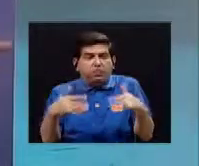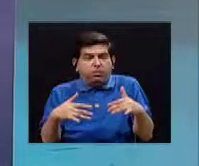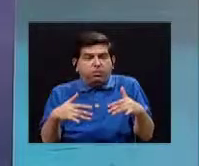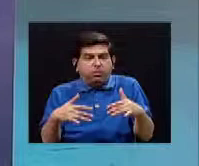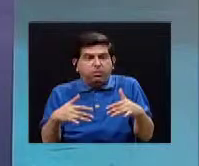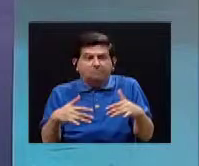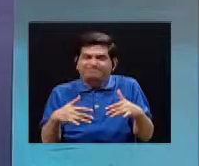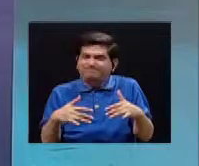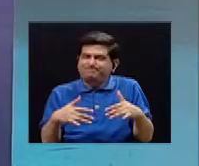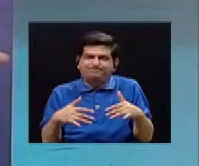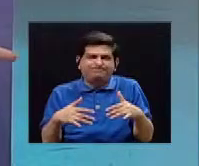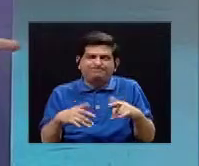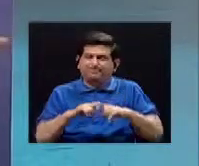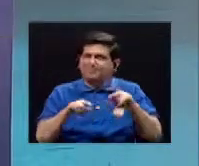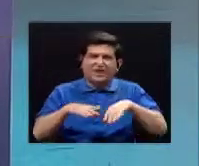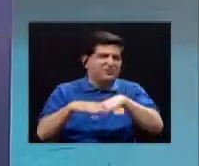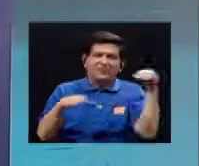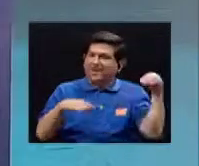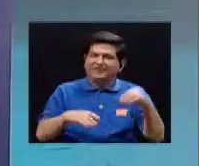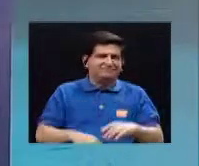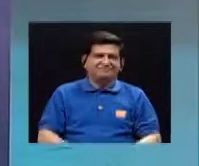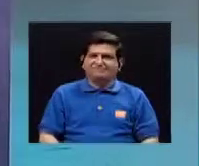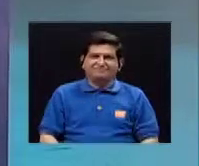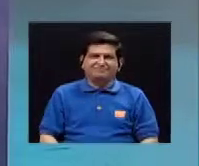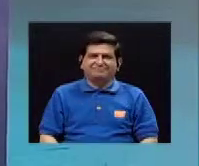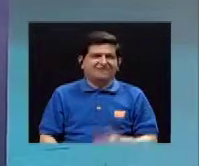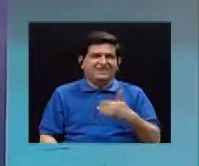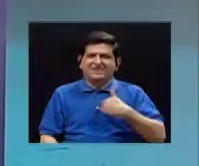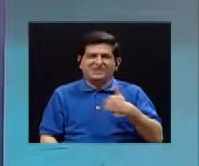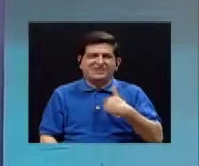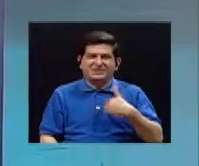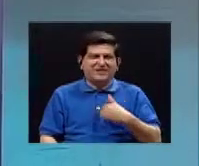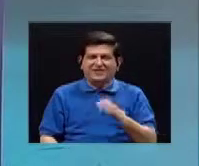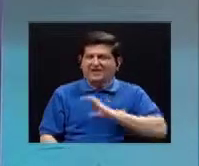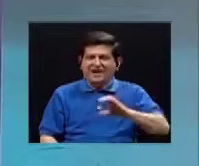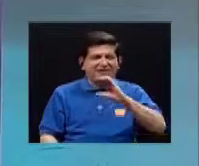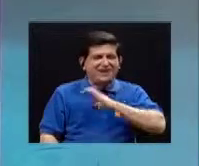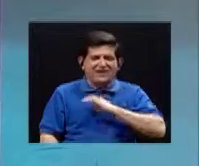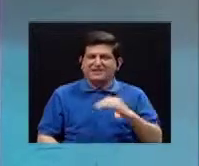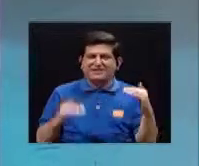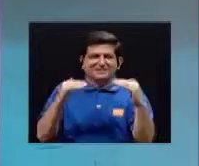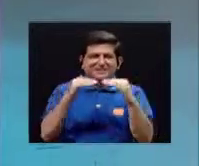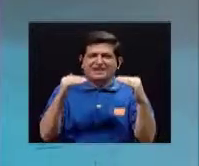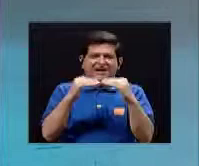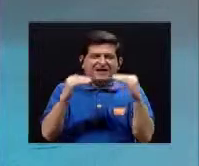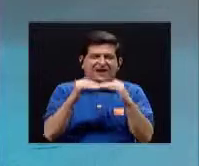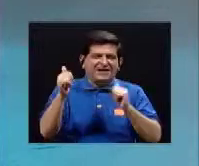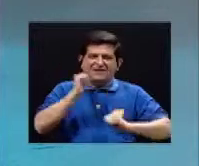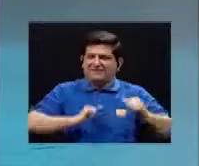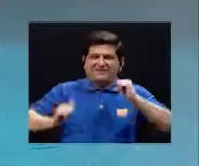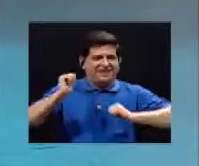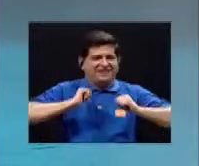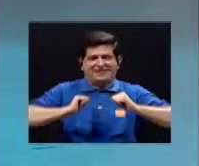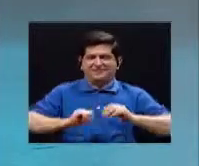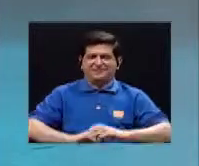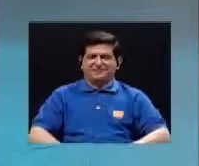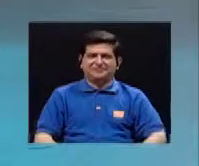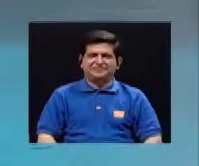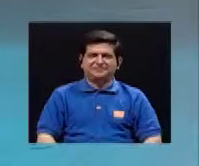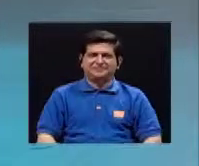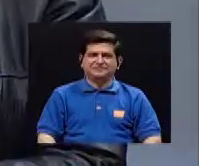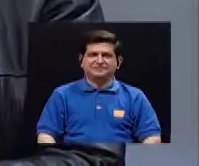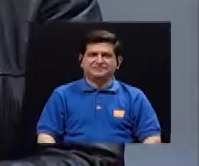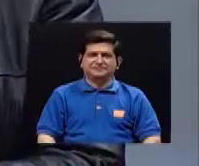es pero di quedó fuera porque no tengo a nivel de drama